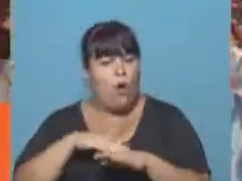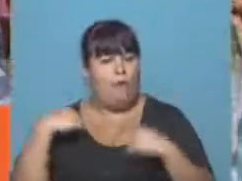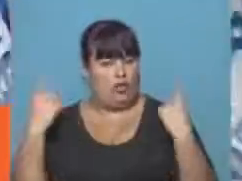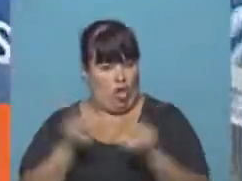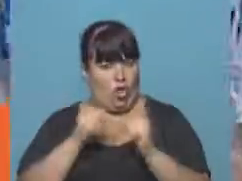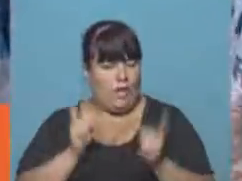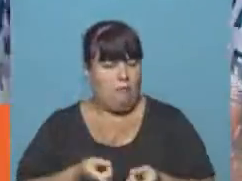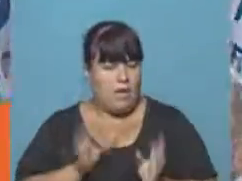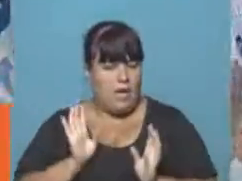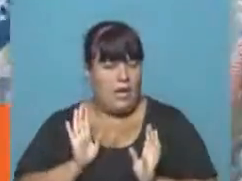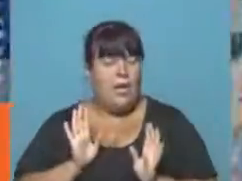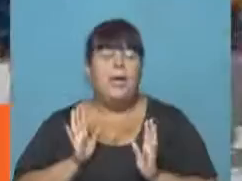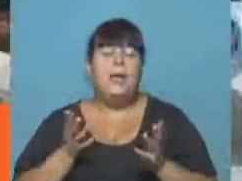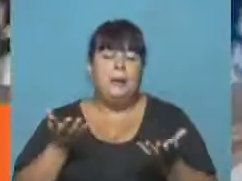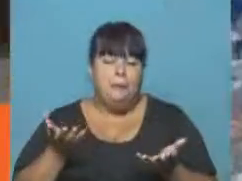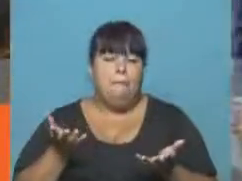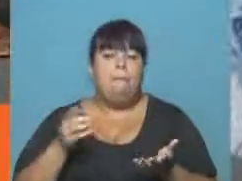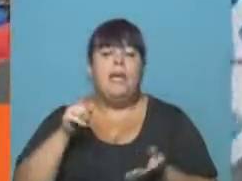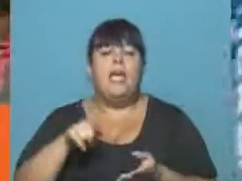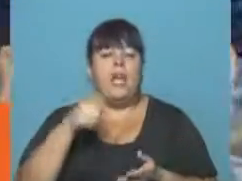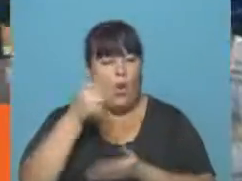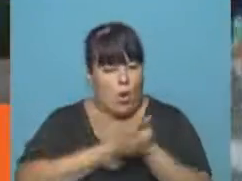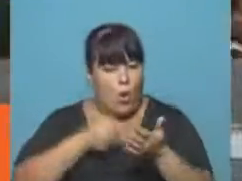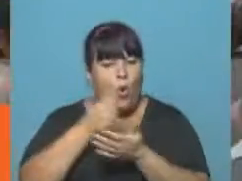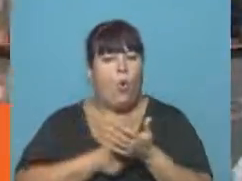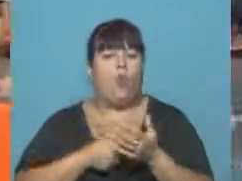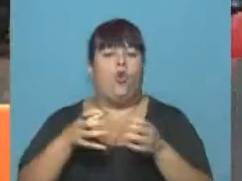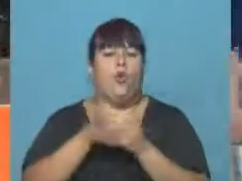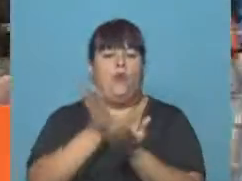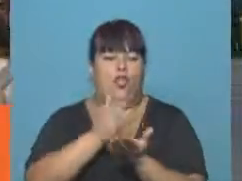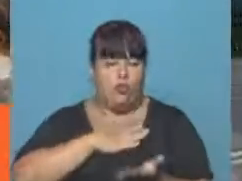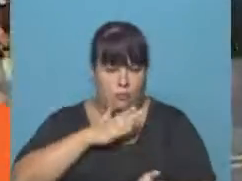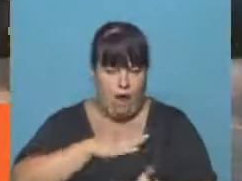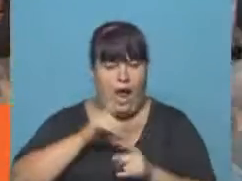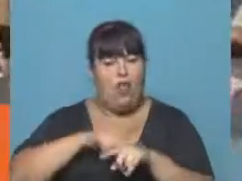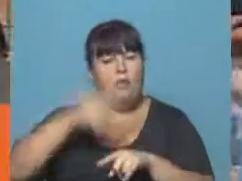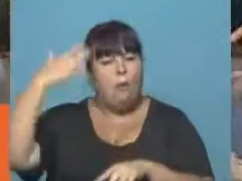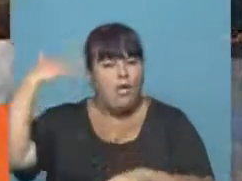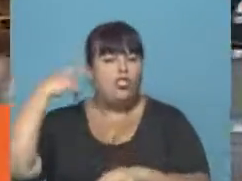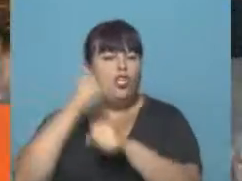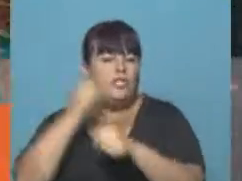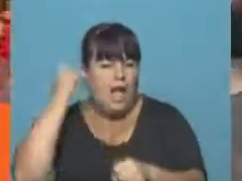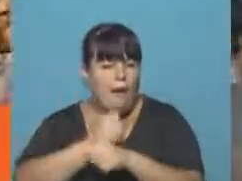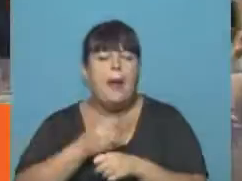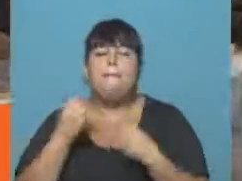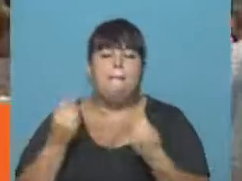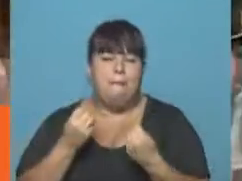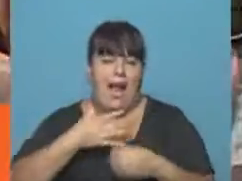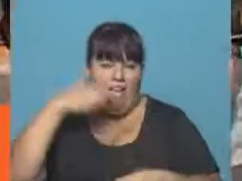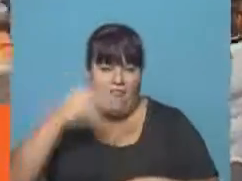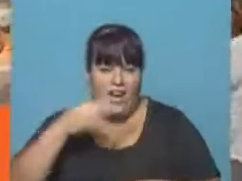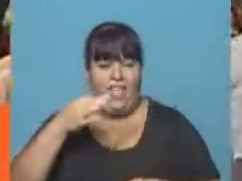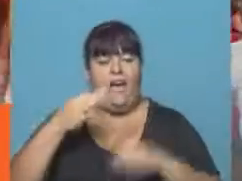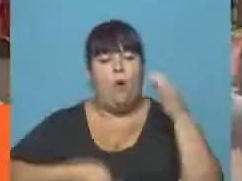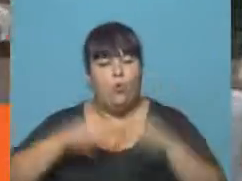Sí, por supuesto. Pero obviamente que hubo una lucha de los organismos de derechos humanos, de aquellos que trabajaron por la verdad, la